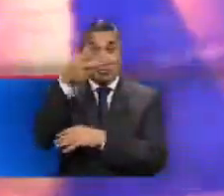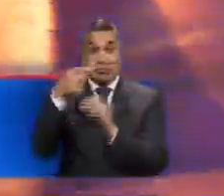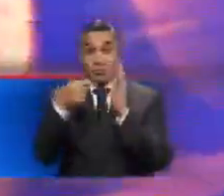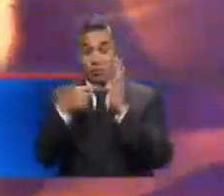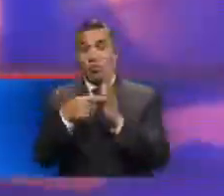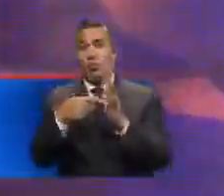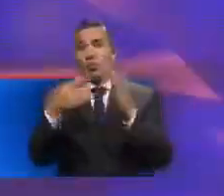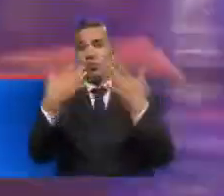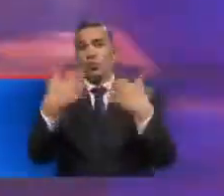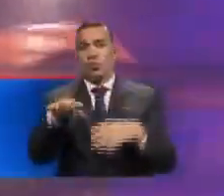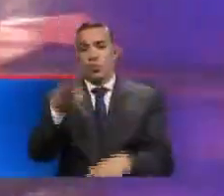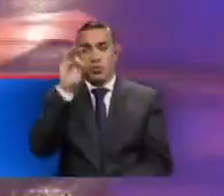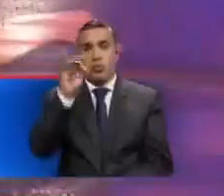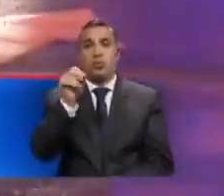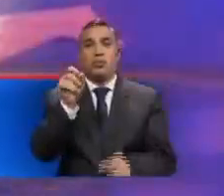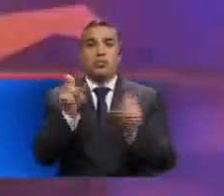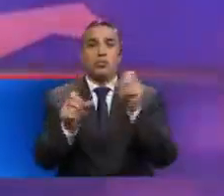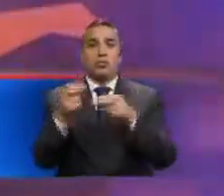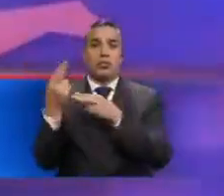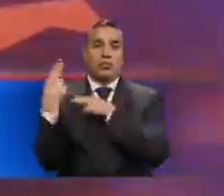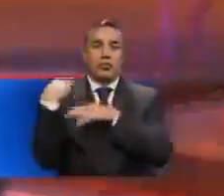permitirán identificar a los